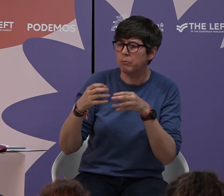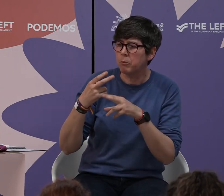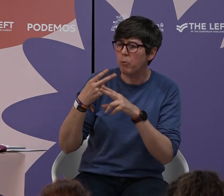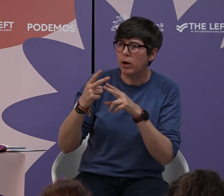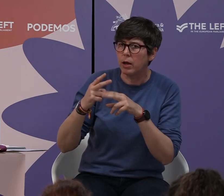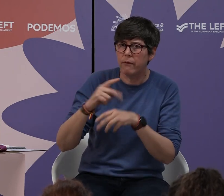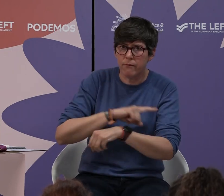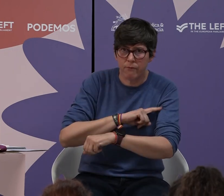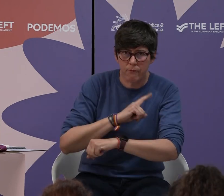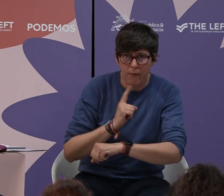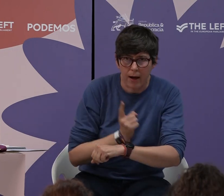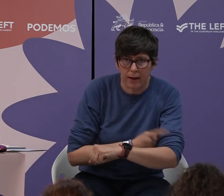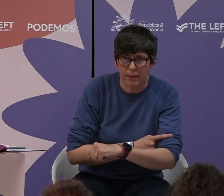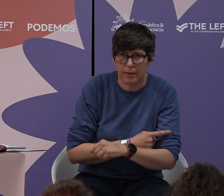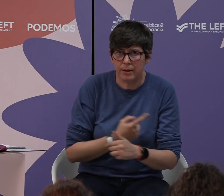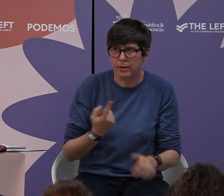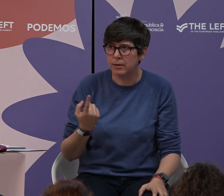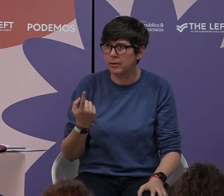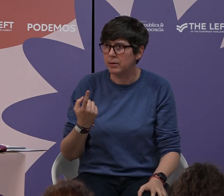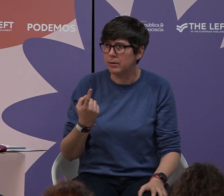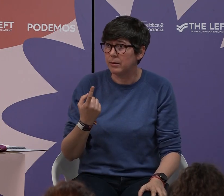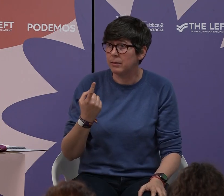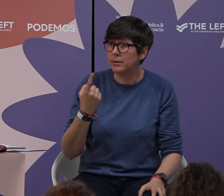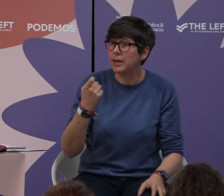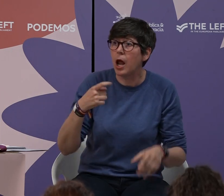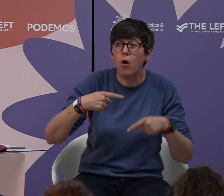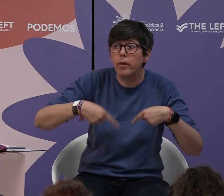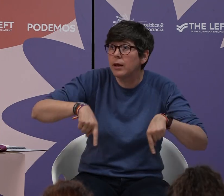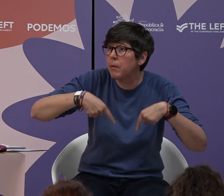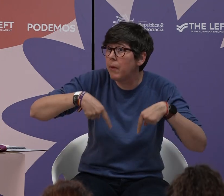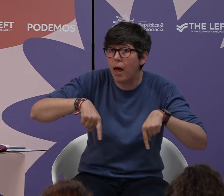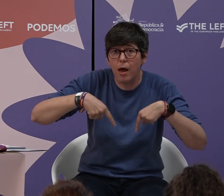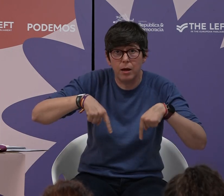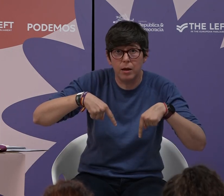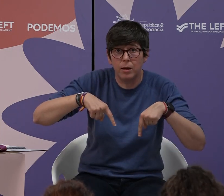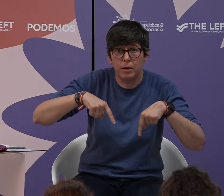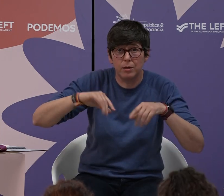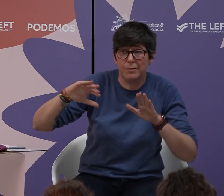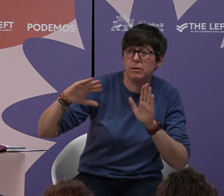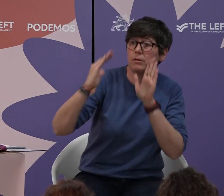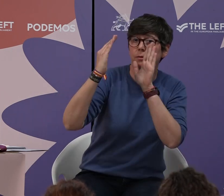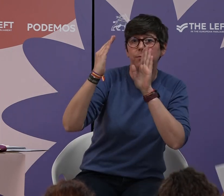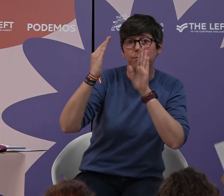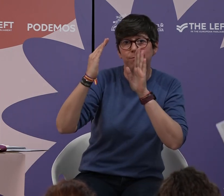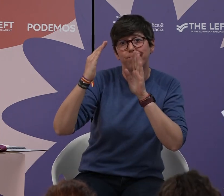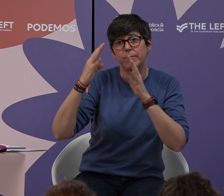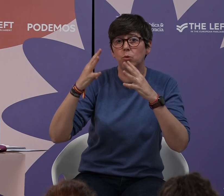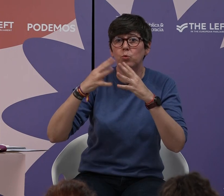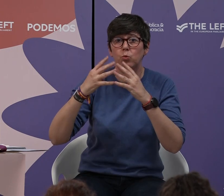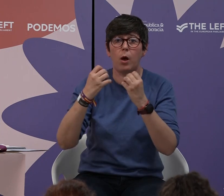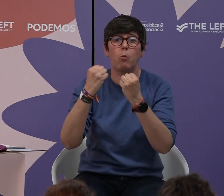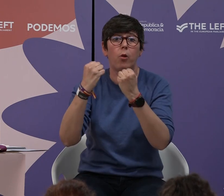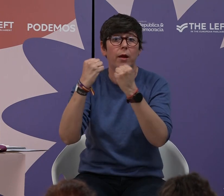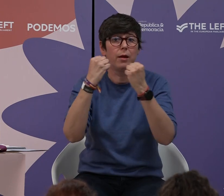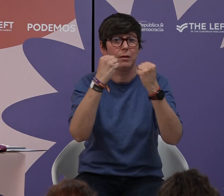falta un grupo político valiente que no le tiemblen las piernas